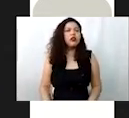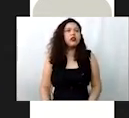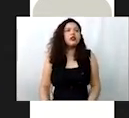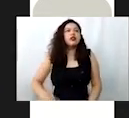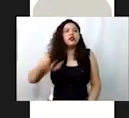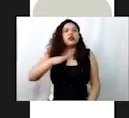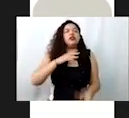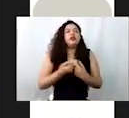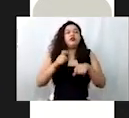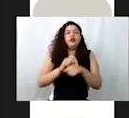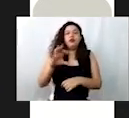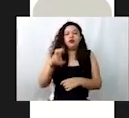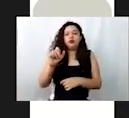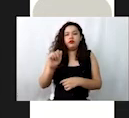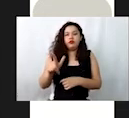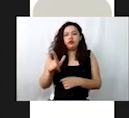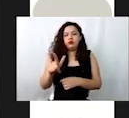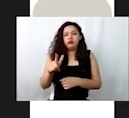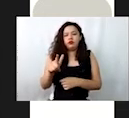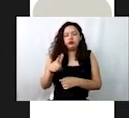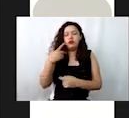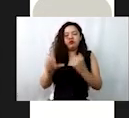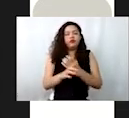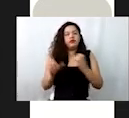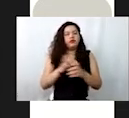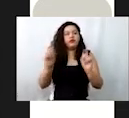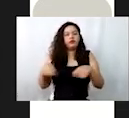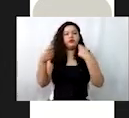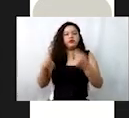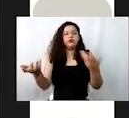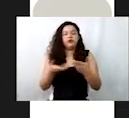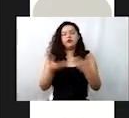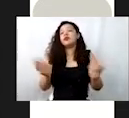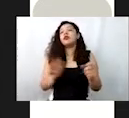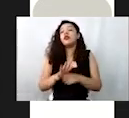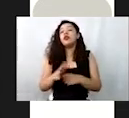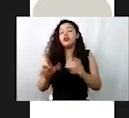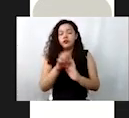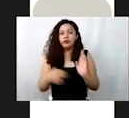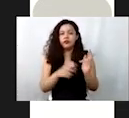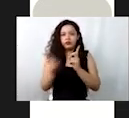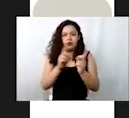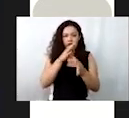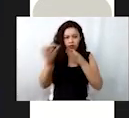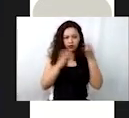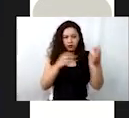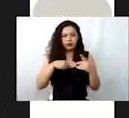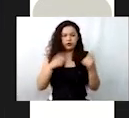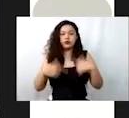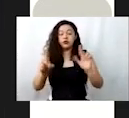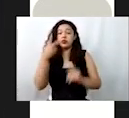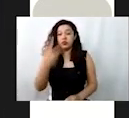por su parte también haciendo lo que le corresponde. ¿Cuáles son algunos ejemplos de esta socialización? Les voy a poner